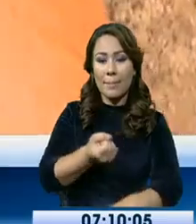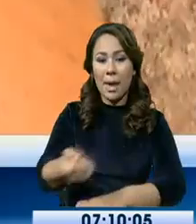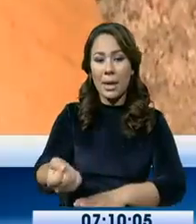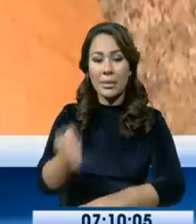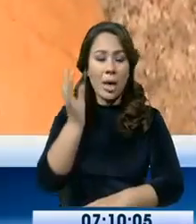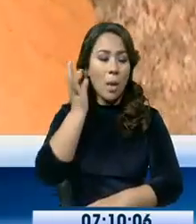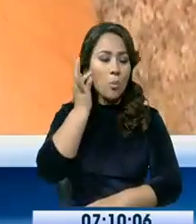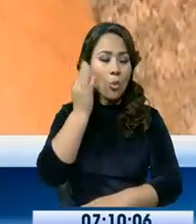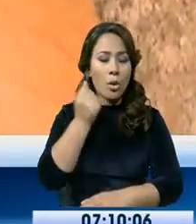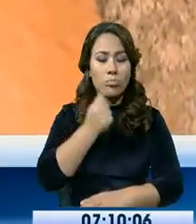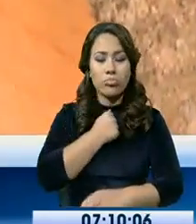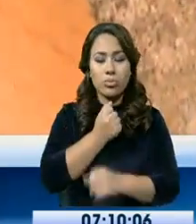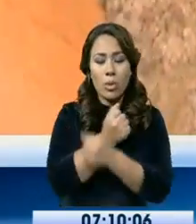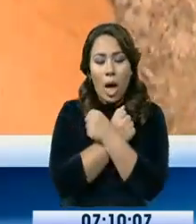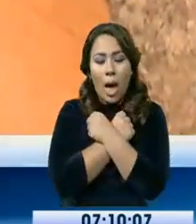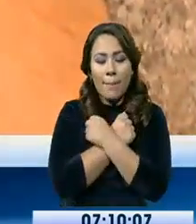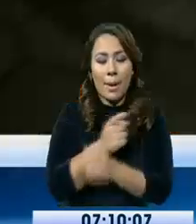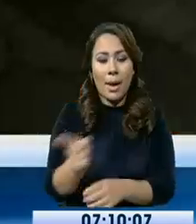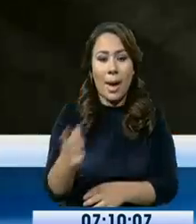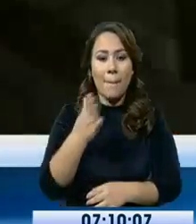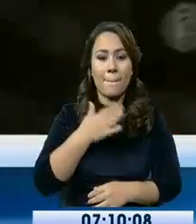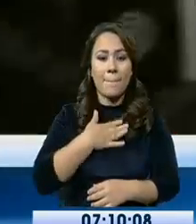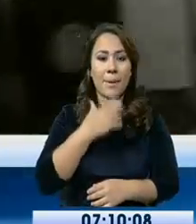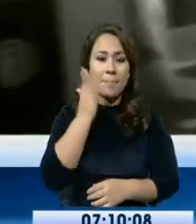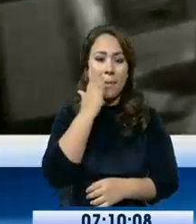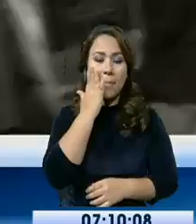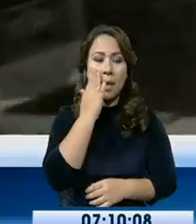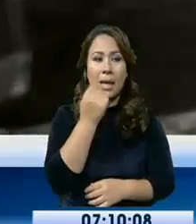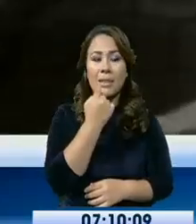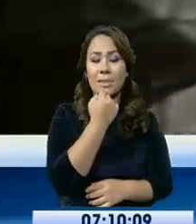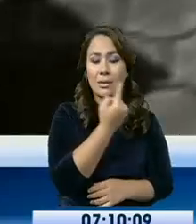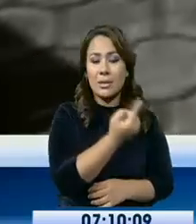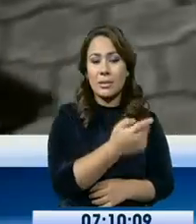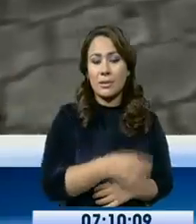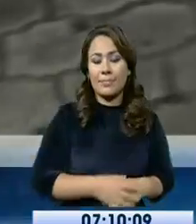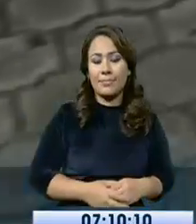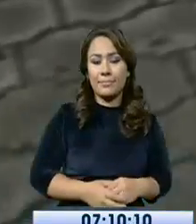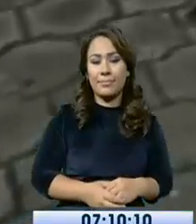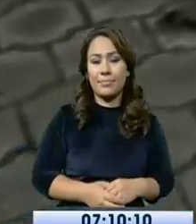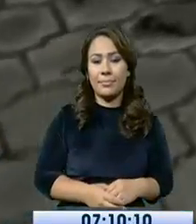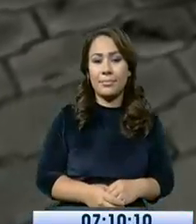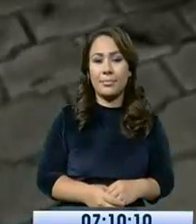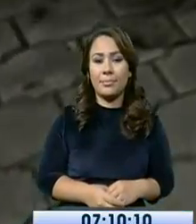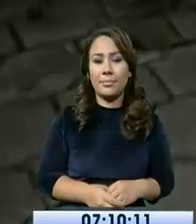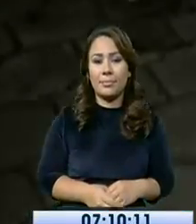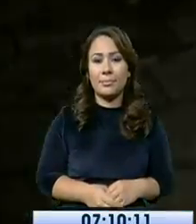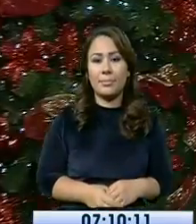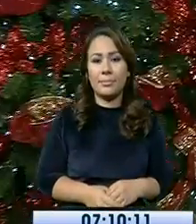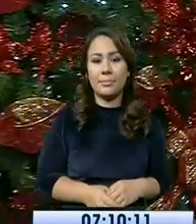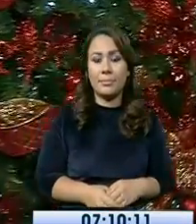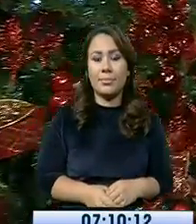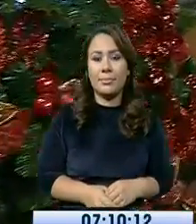segundos a quien le trajo a este mundo. En Quito informó Iván Casamil.